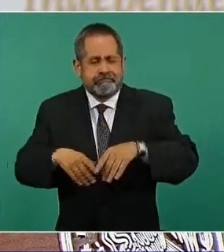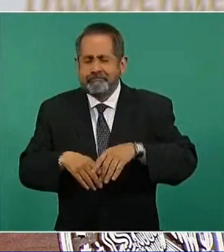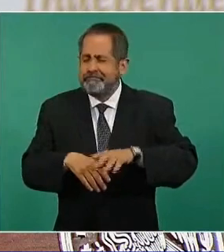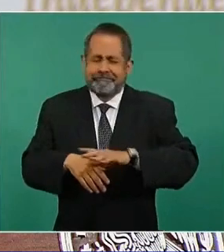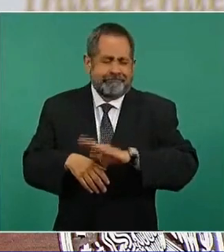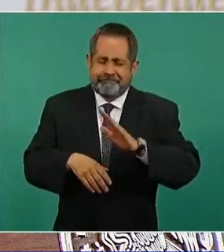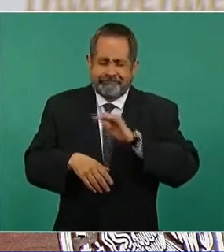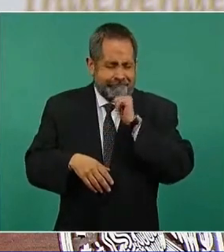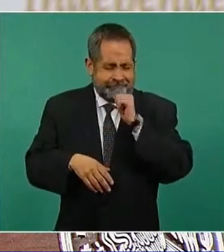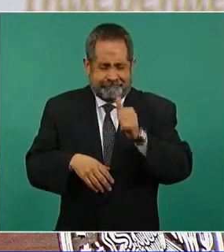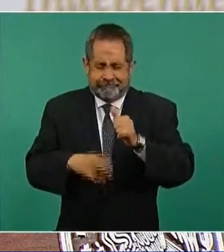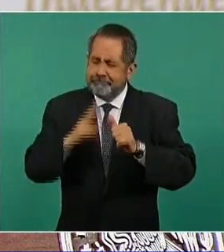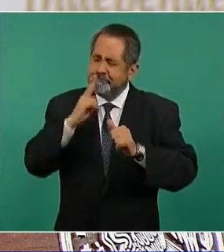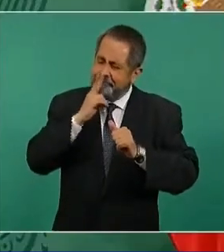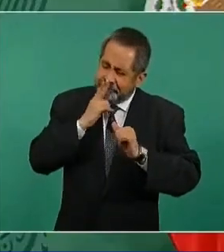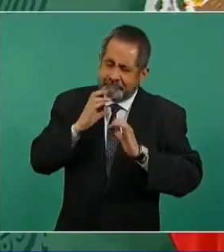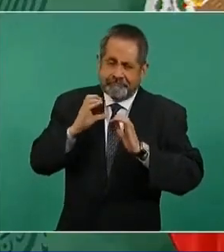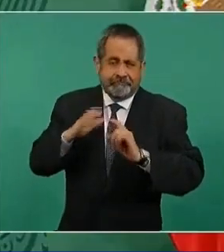el medio ambiente,